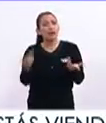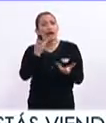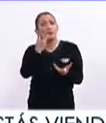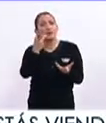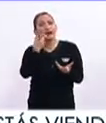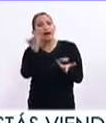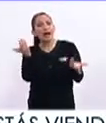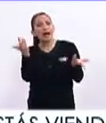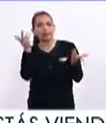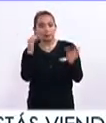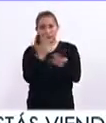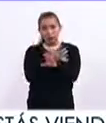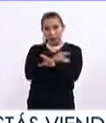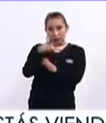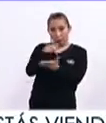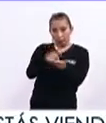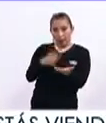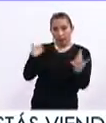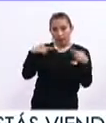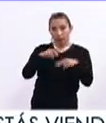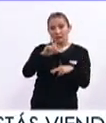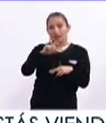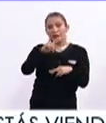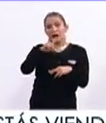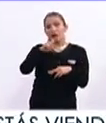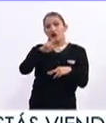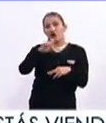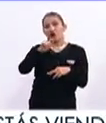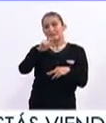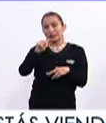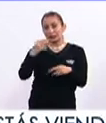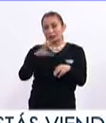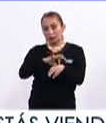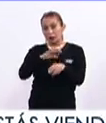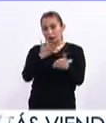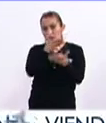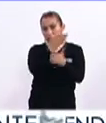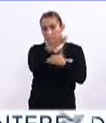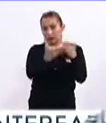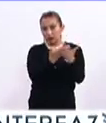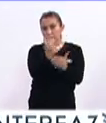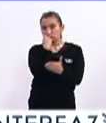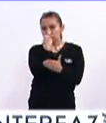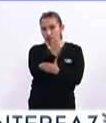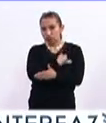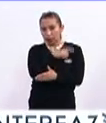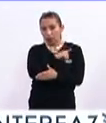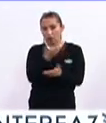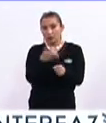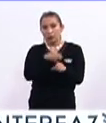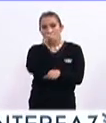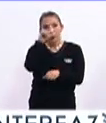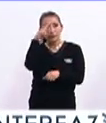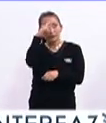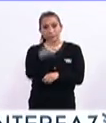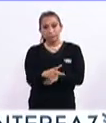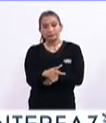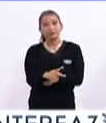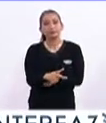tratar de platicar. Nos acompaña en el estudio el maestro Salvador Ortiz, médico adscrito al Servicio de Nutrición del Hospital Juárez de